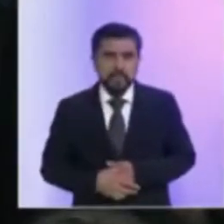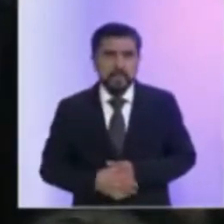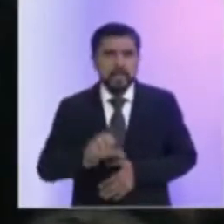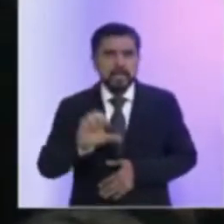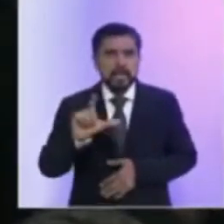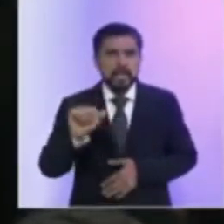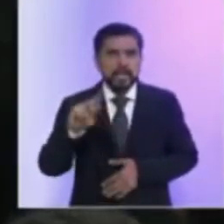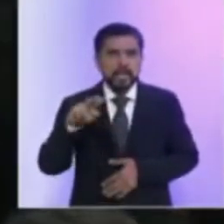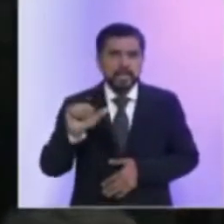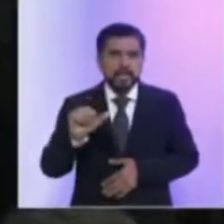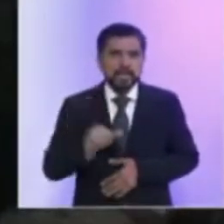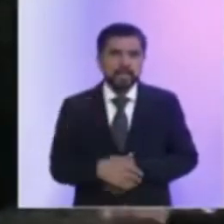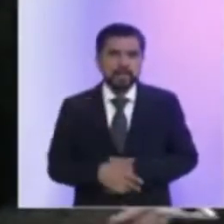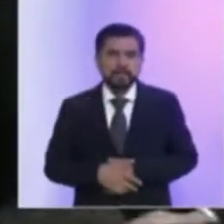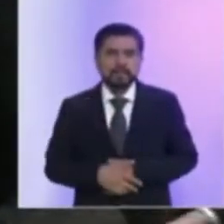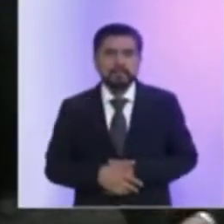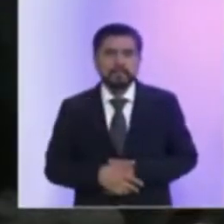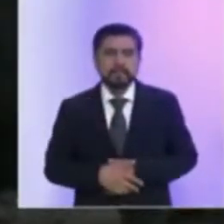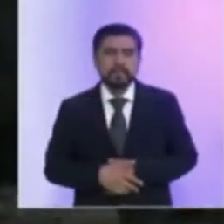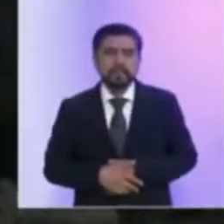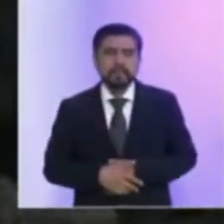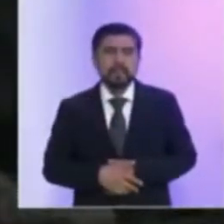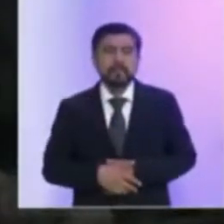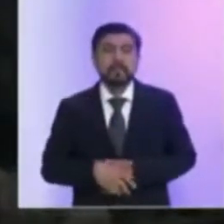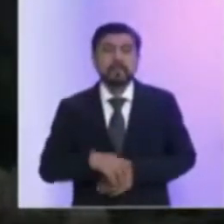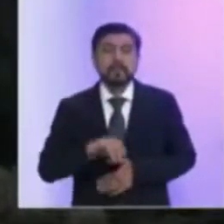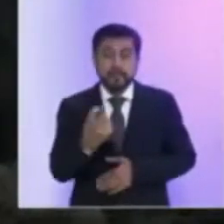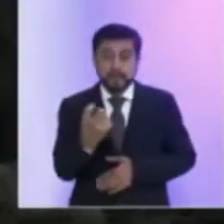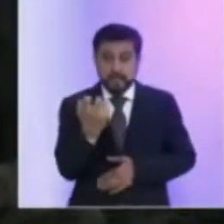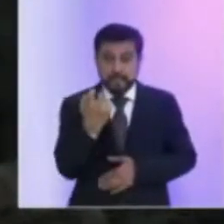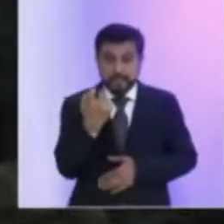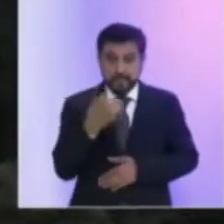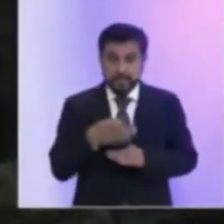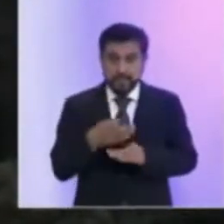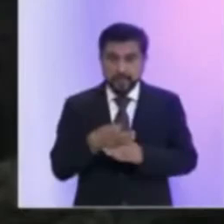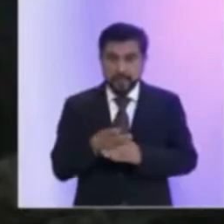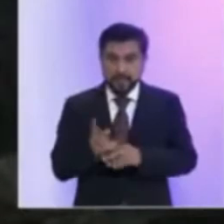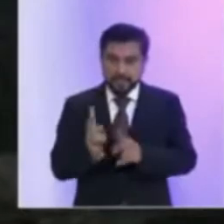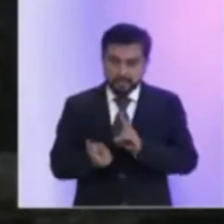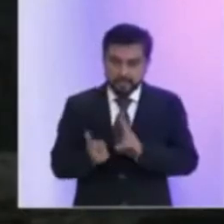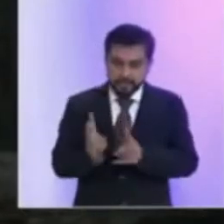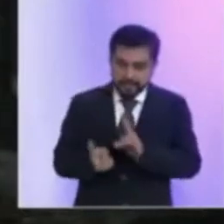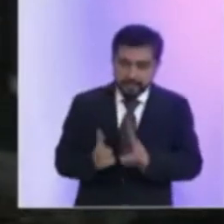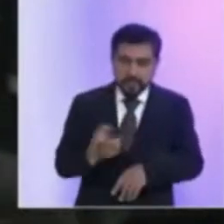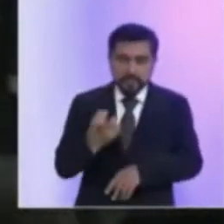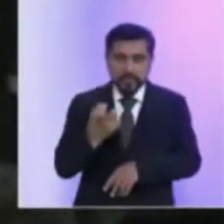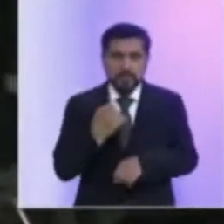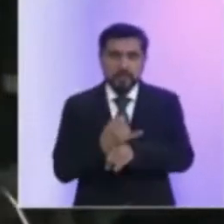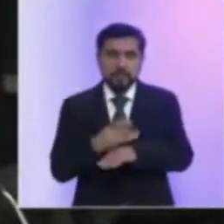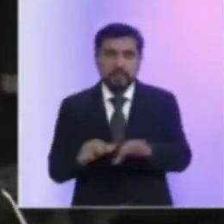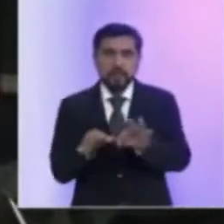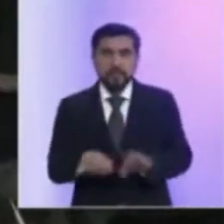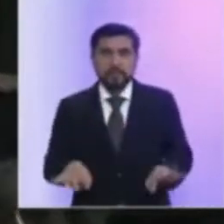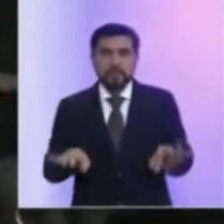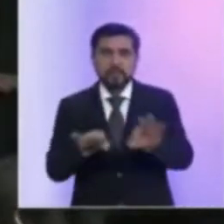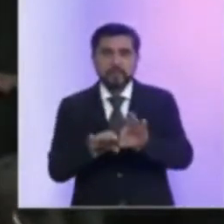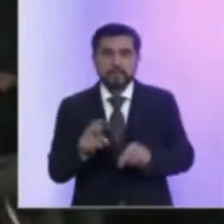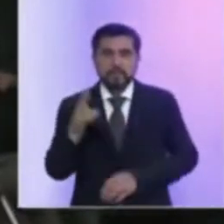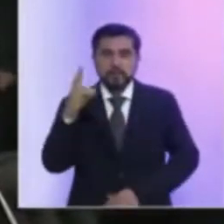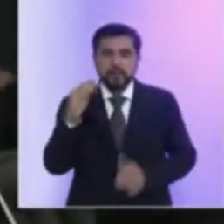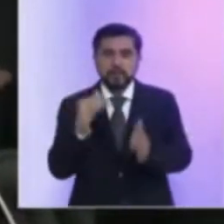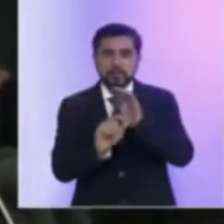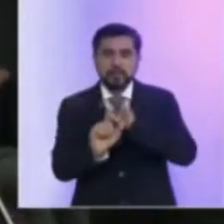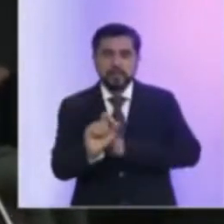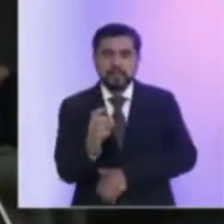Poniatowska. Así es. Fíjate que precisamente a propósito de esto que estábamos hablando, es un dato importante destacar que este